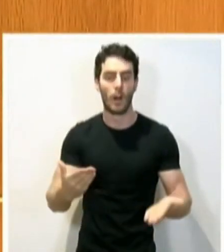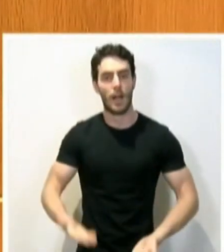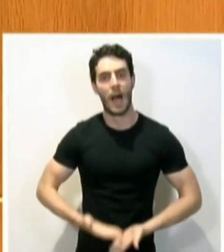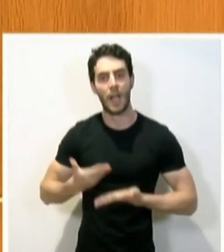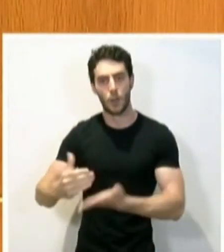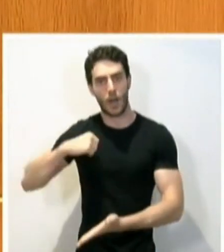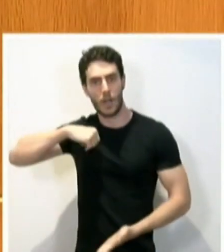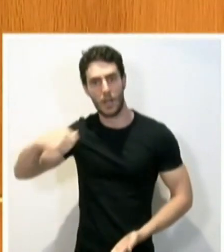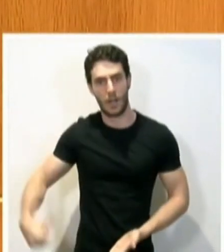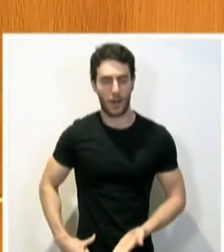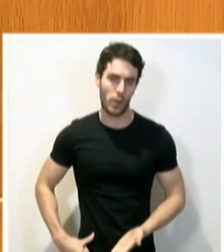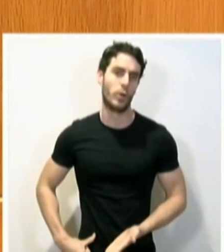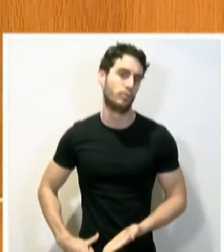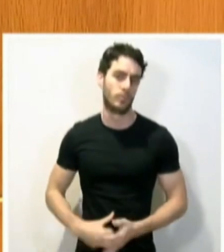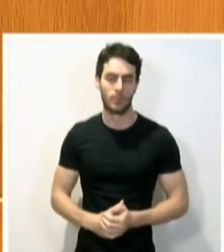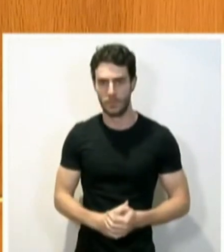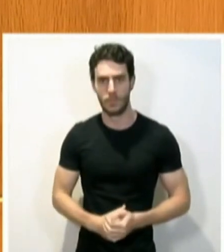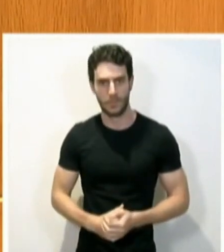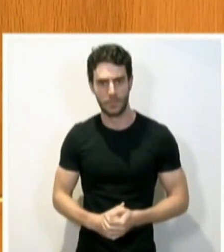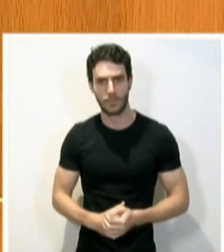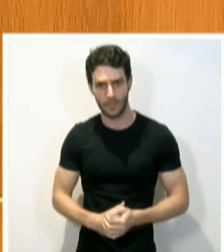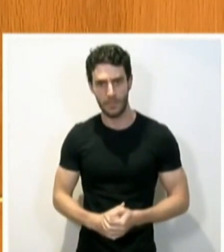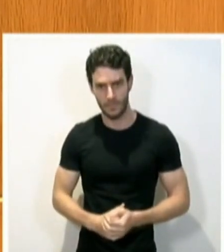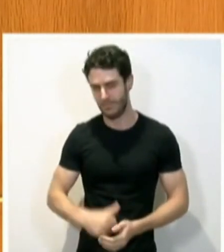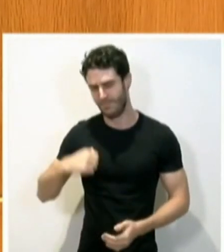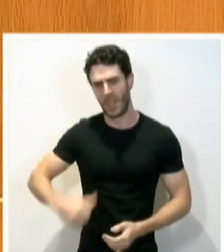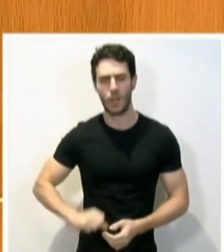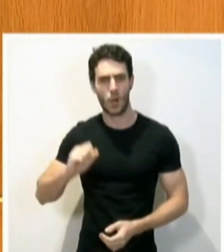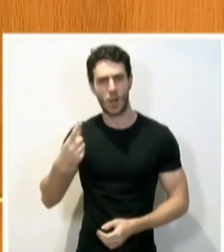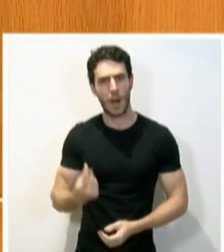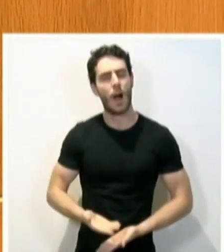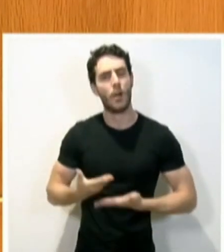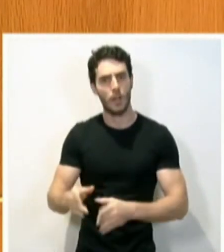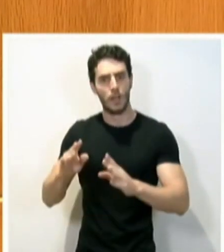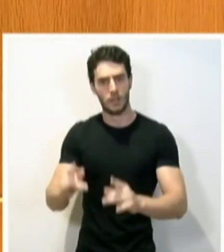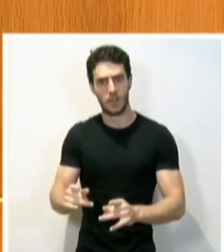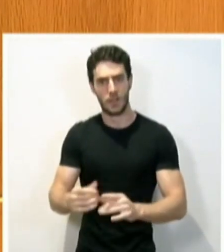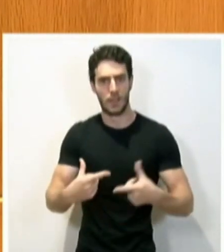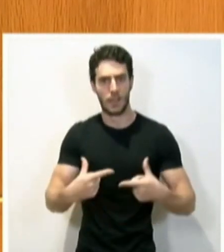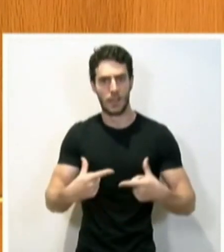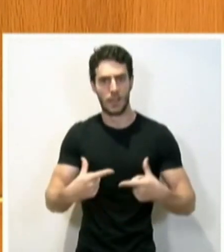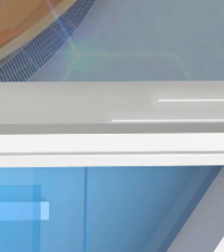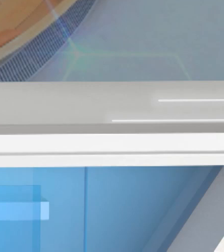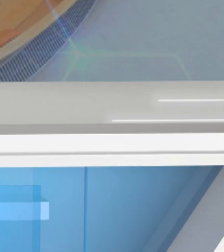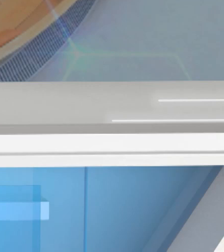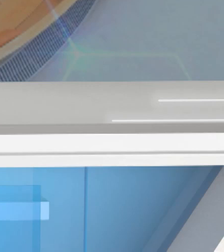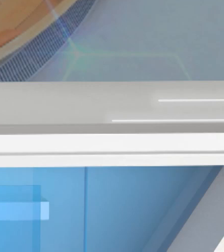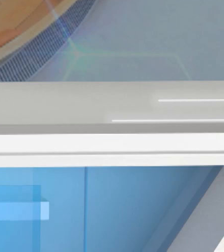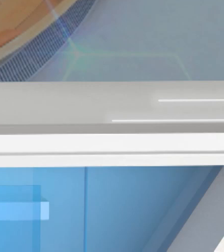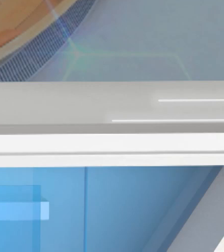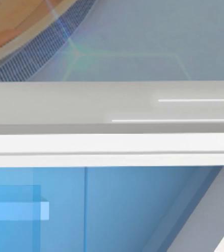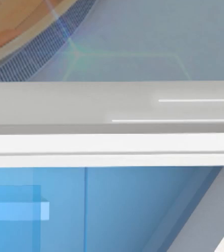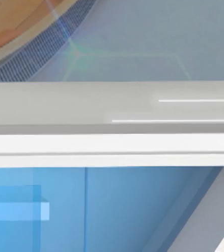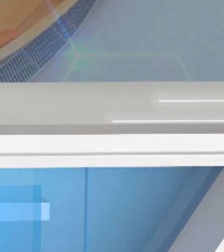ayudar a los que tienen una mayor capacidad económica y ayudar a los más ricos, olvidándose de las clases medias y trabajadoras.